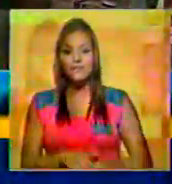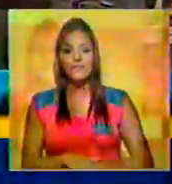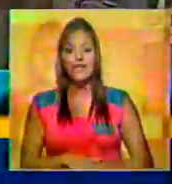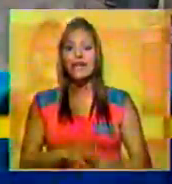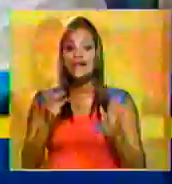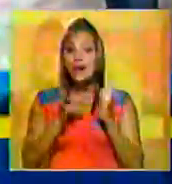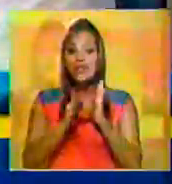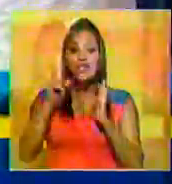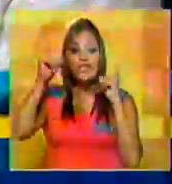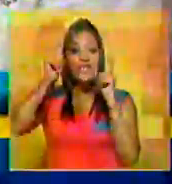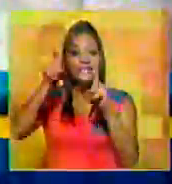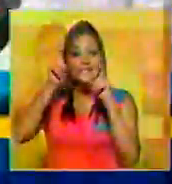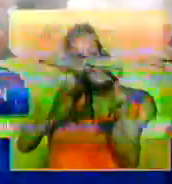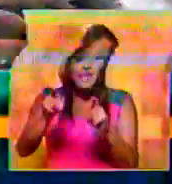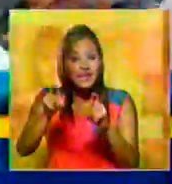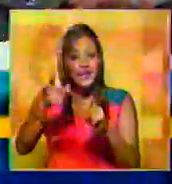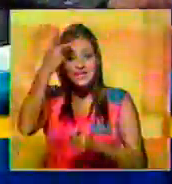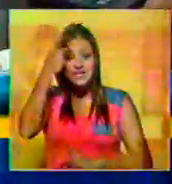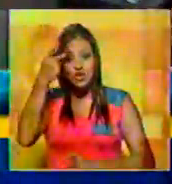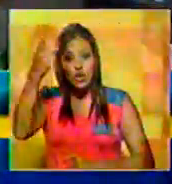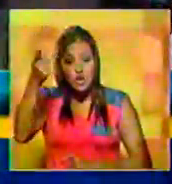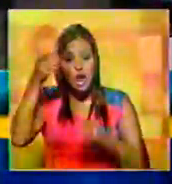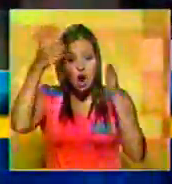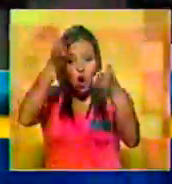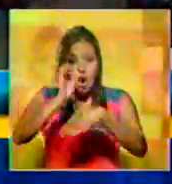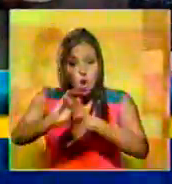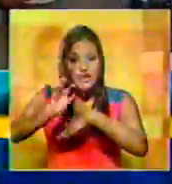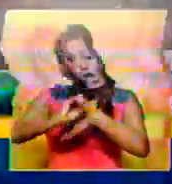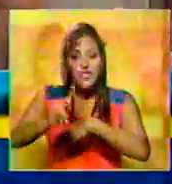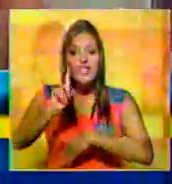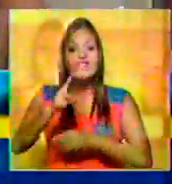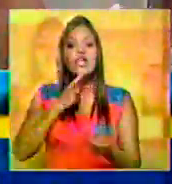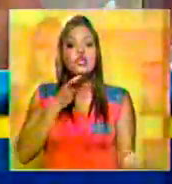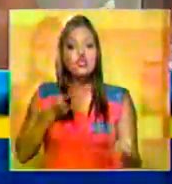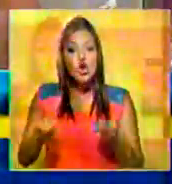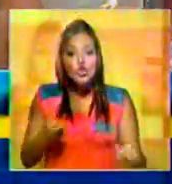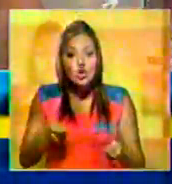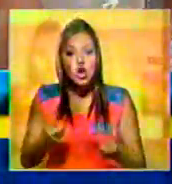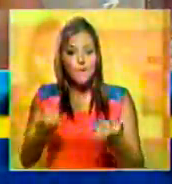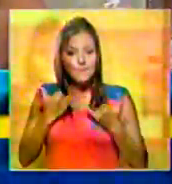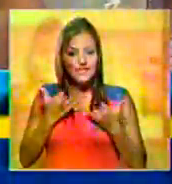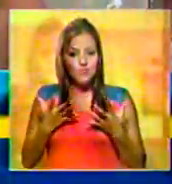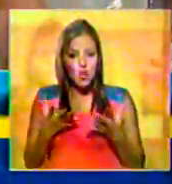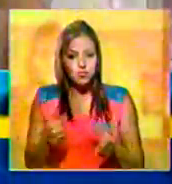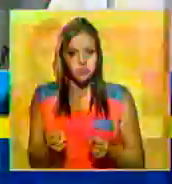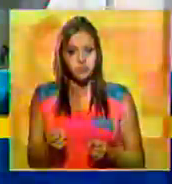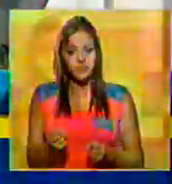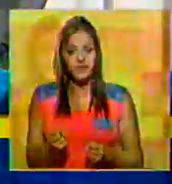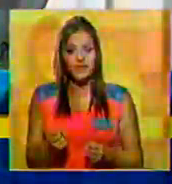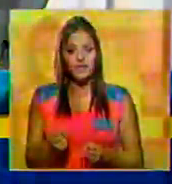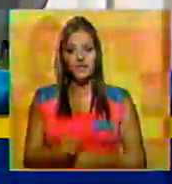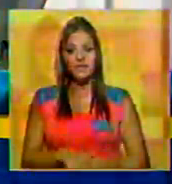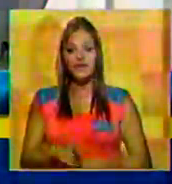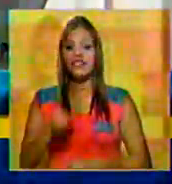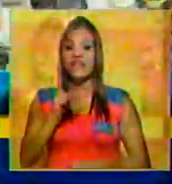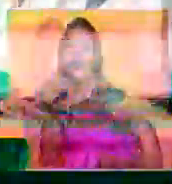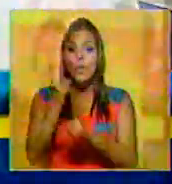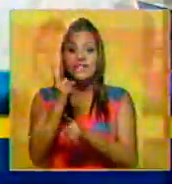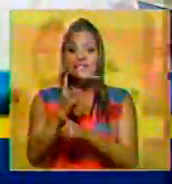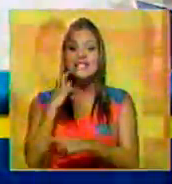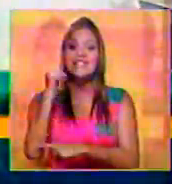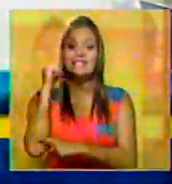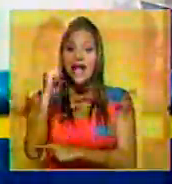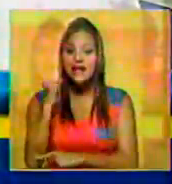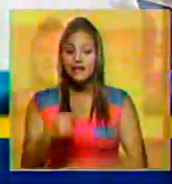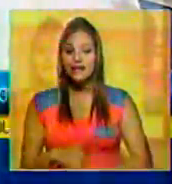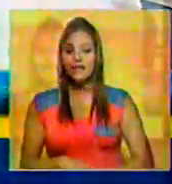será enseñar a Lucía ejercicios psicológicos orientados a lograr un control espontáneo, competir y ganar.